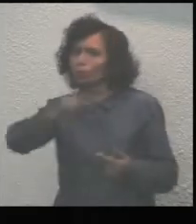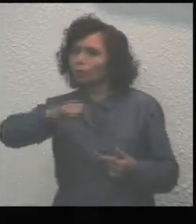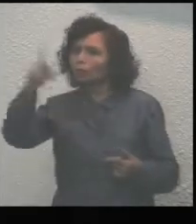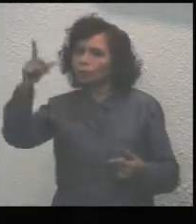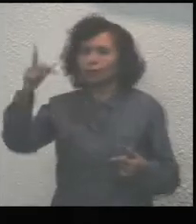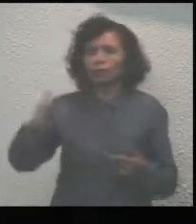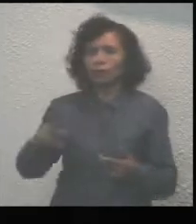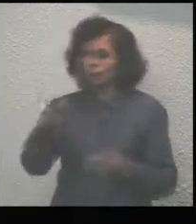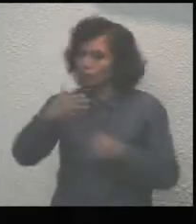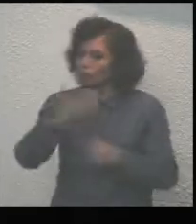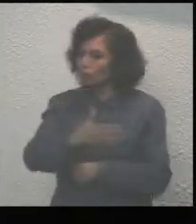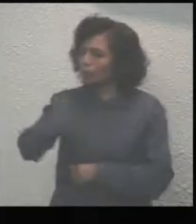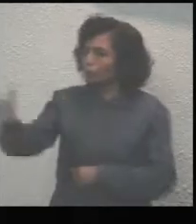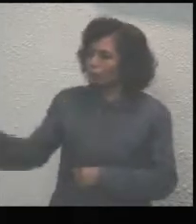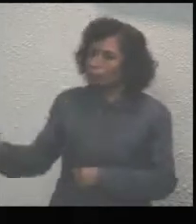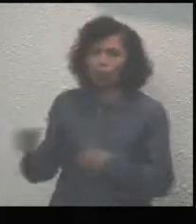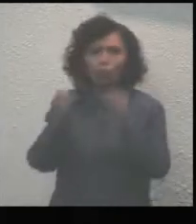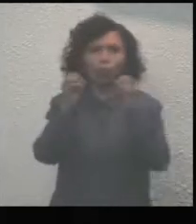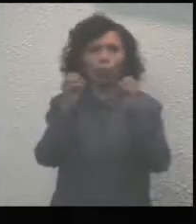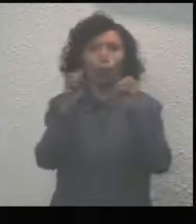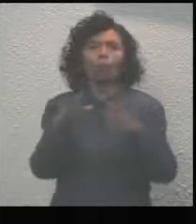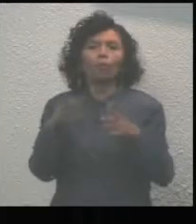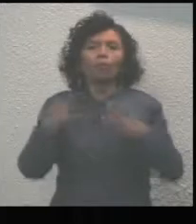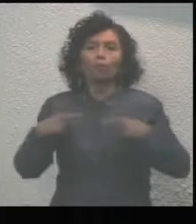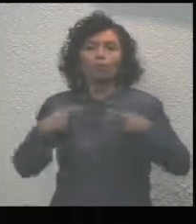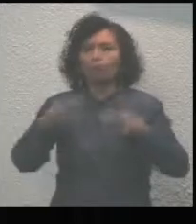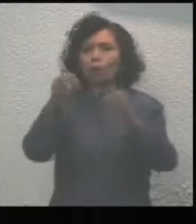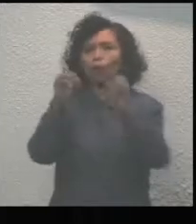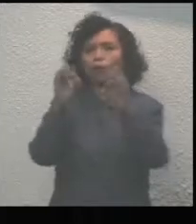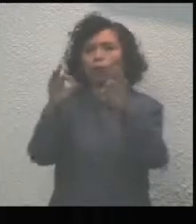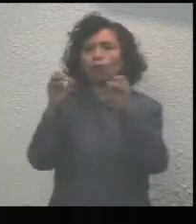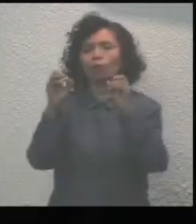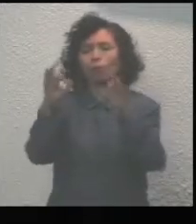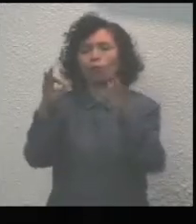ciudad, oficinistas de todas las áreas de la administración.